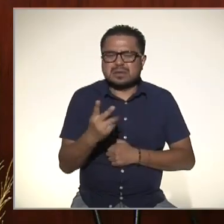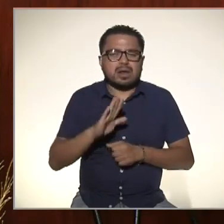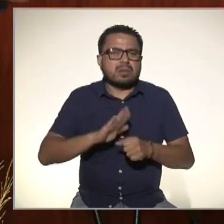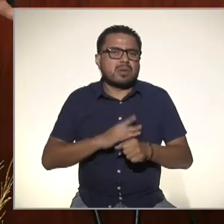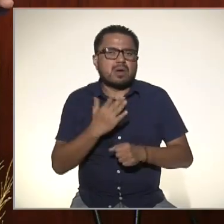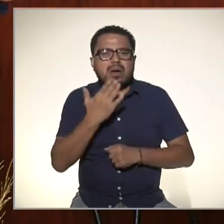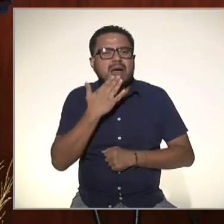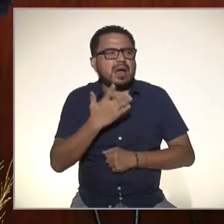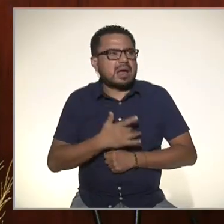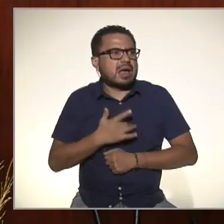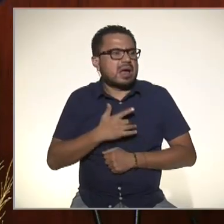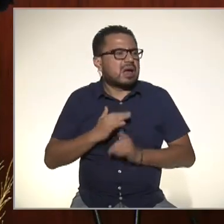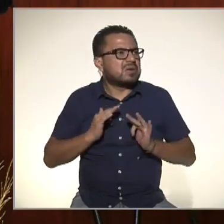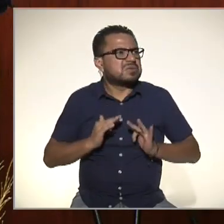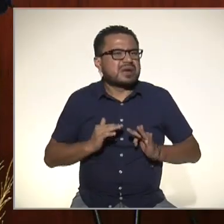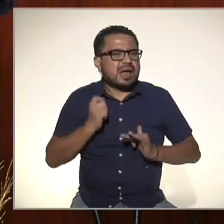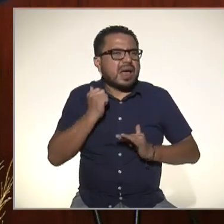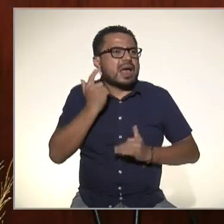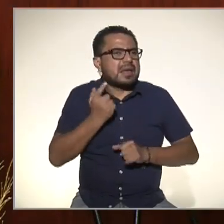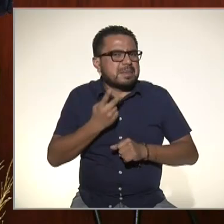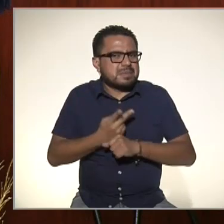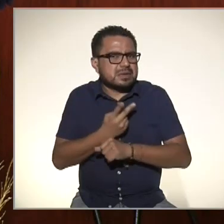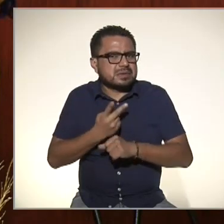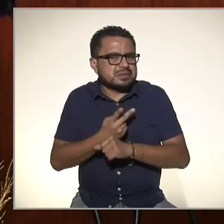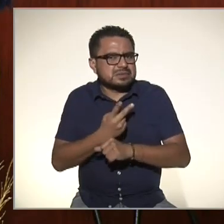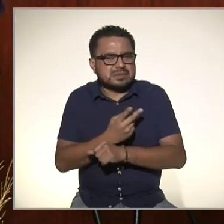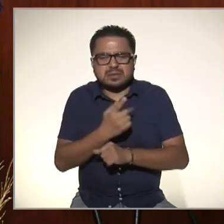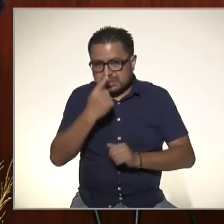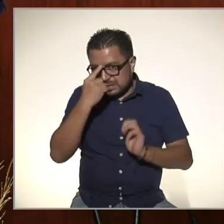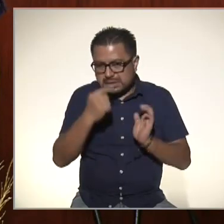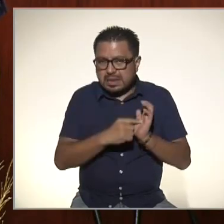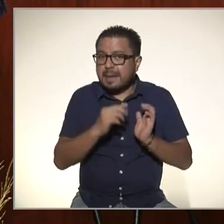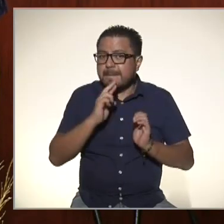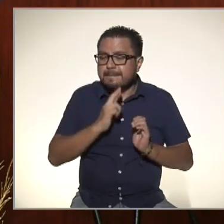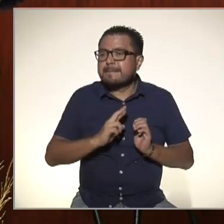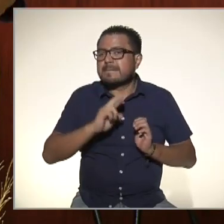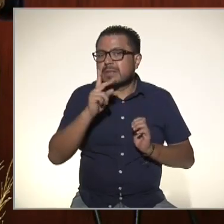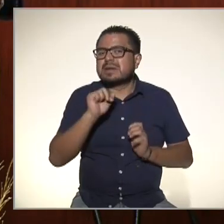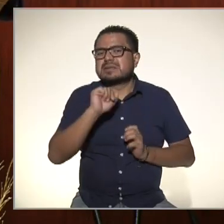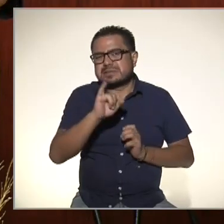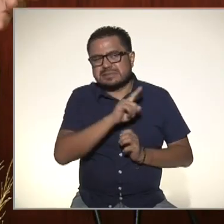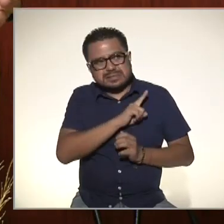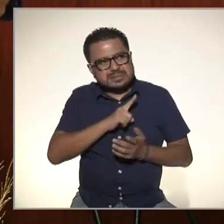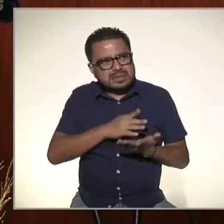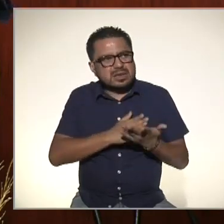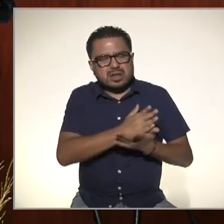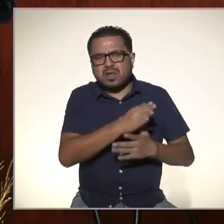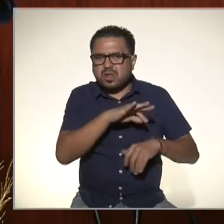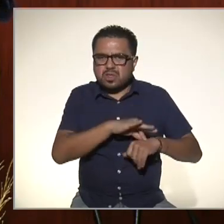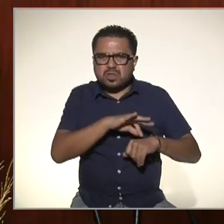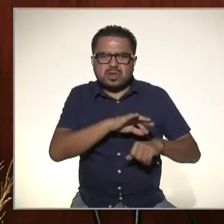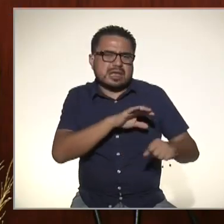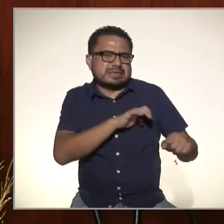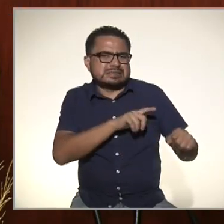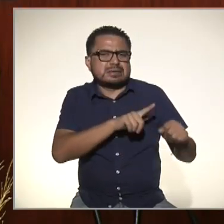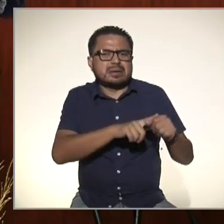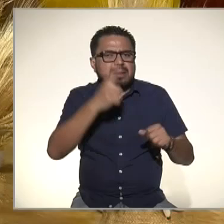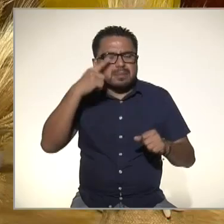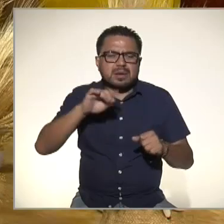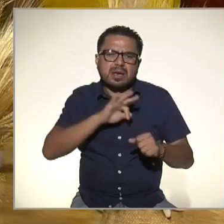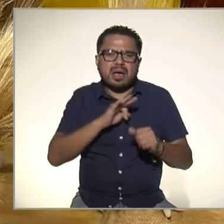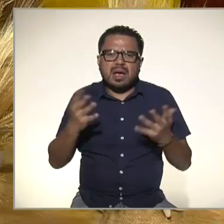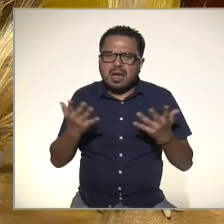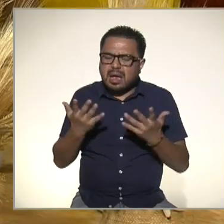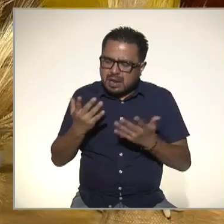no está a gusto. Algo está sucediendo. Entonces, yo creo que lo mejor es que sí acuda con un médico especialista para que le haga